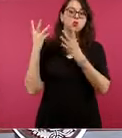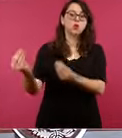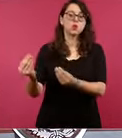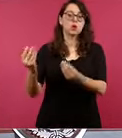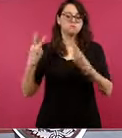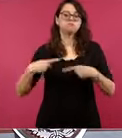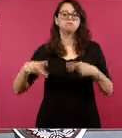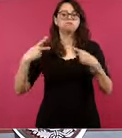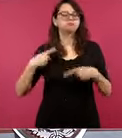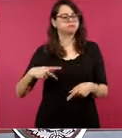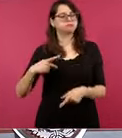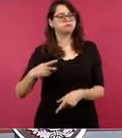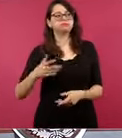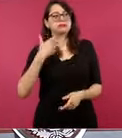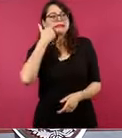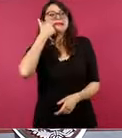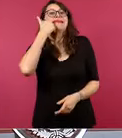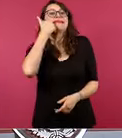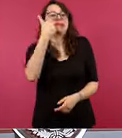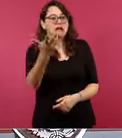pero eso es la democracia.